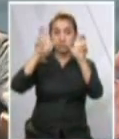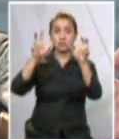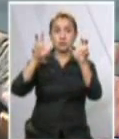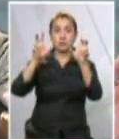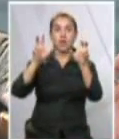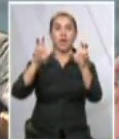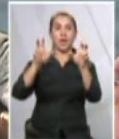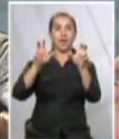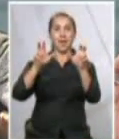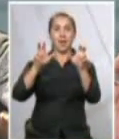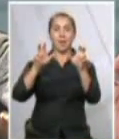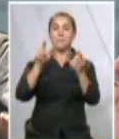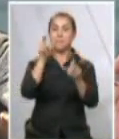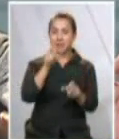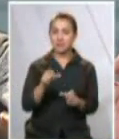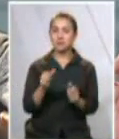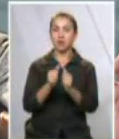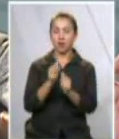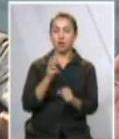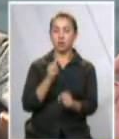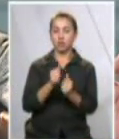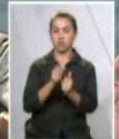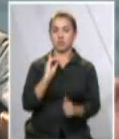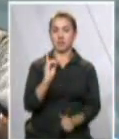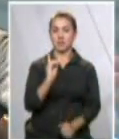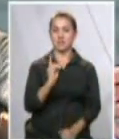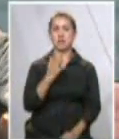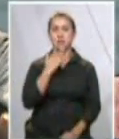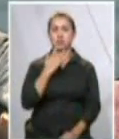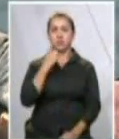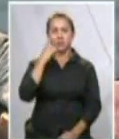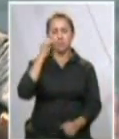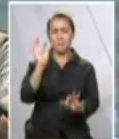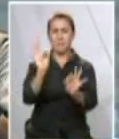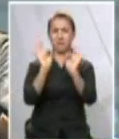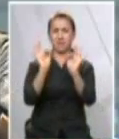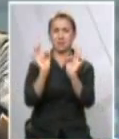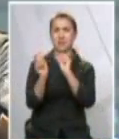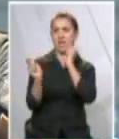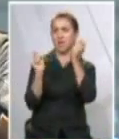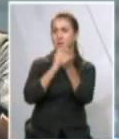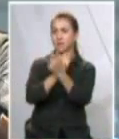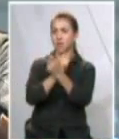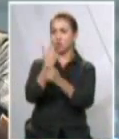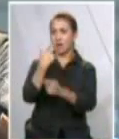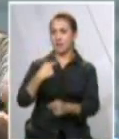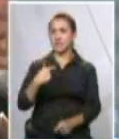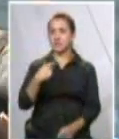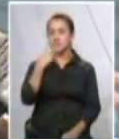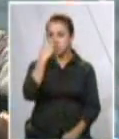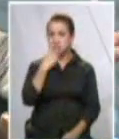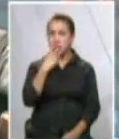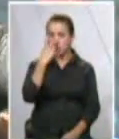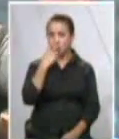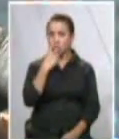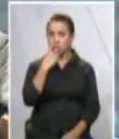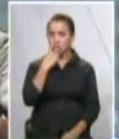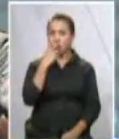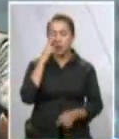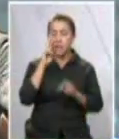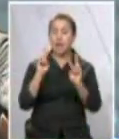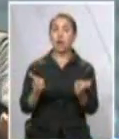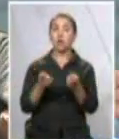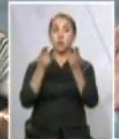lo transformaron en una persona con discapacidad. Ya, porque estaba tan perfectamente adaptado a ser ciego que le hacen recuperar la